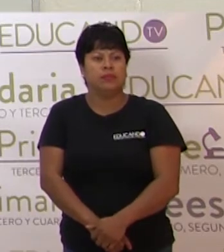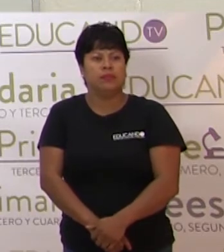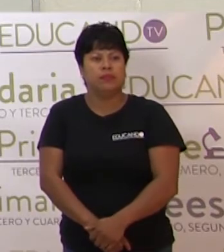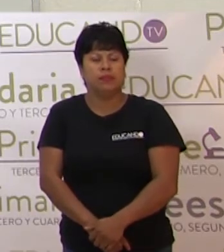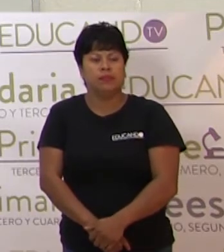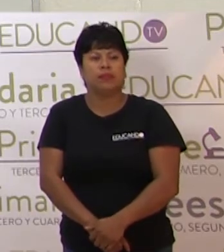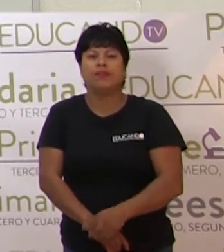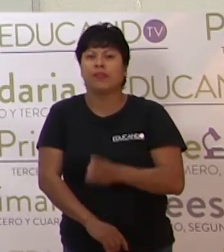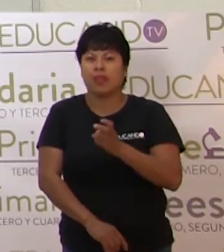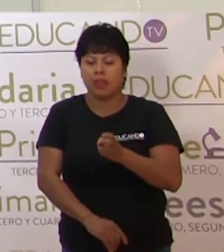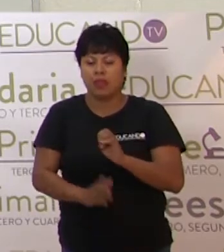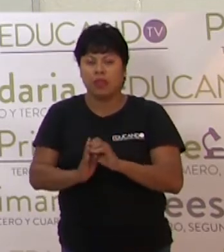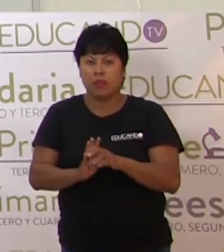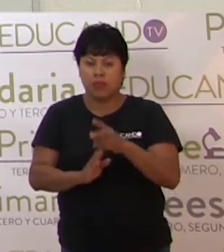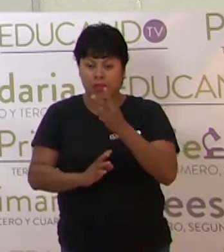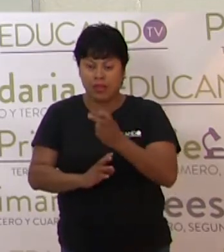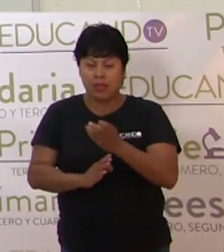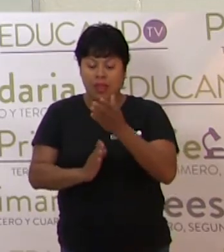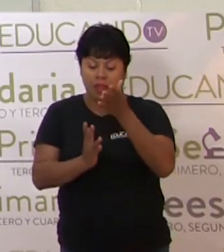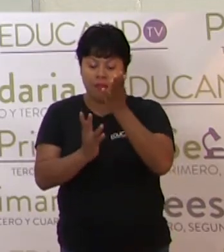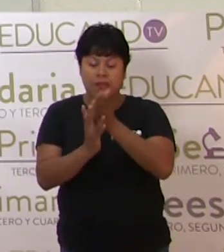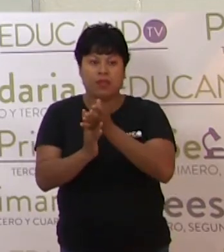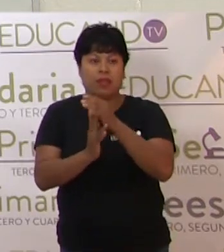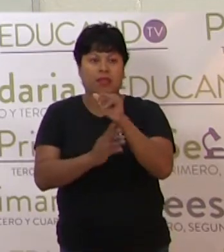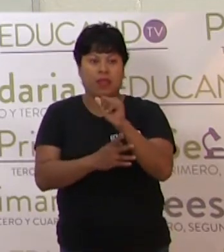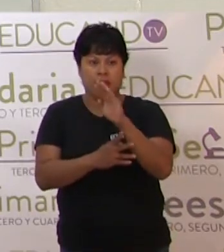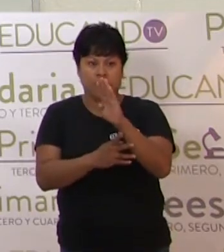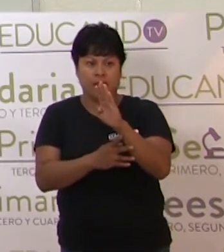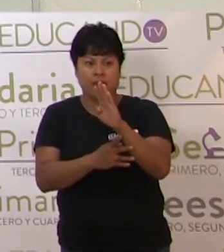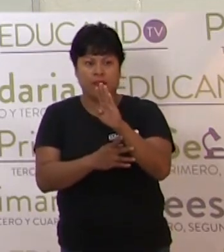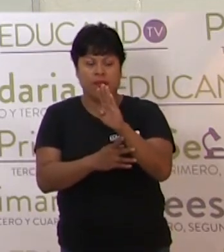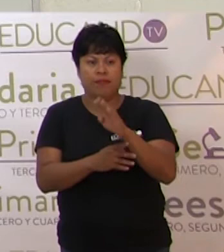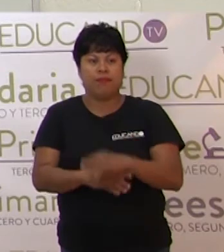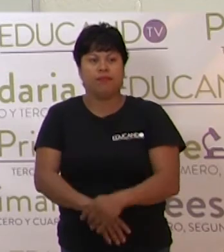es decir la mitad del lado de ave